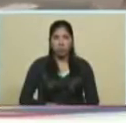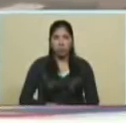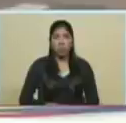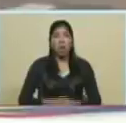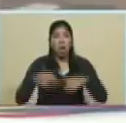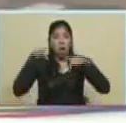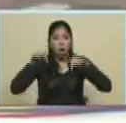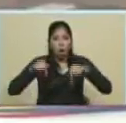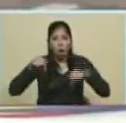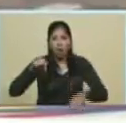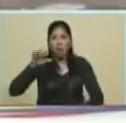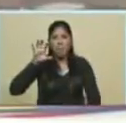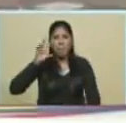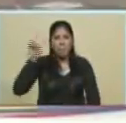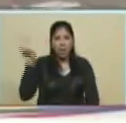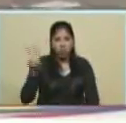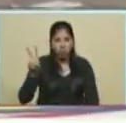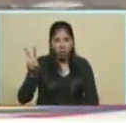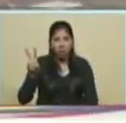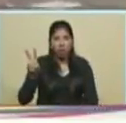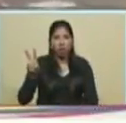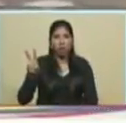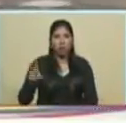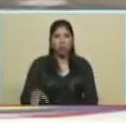Hoy nuestro país,